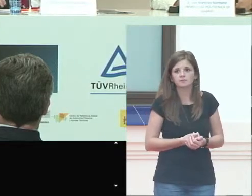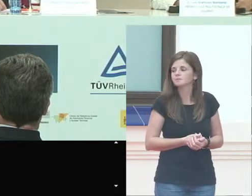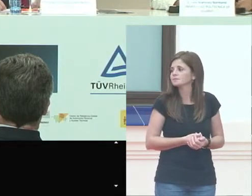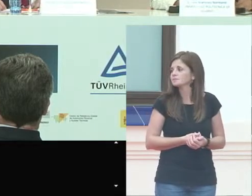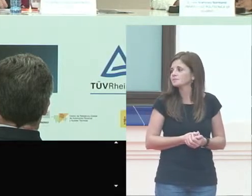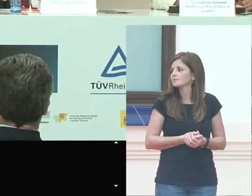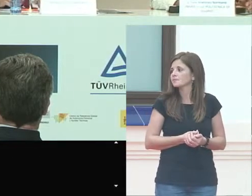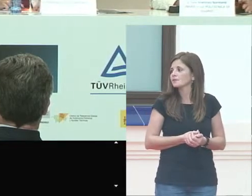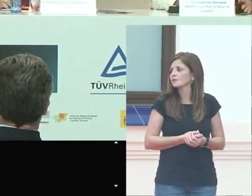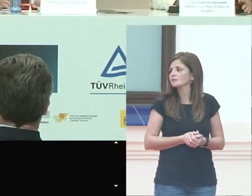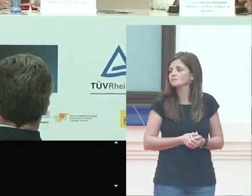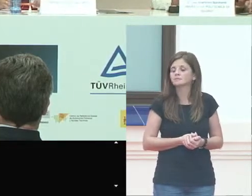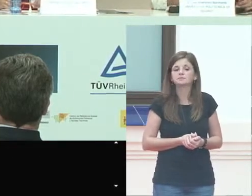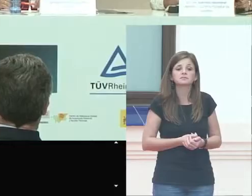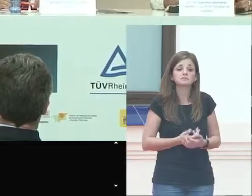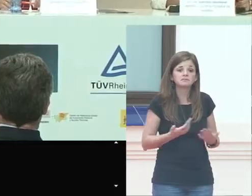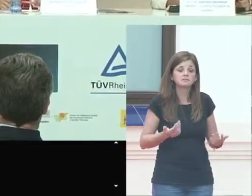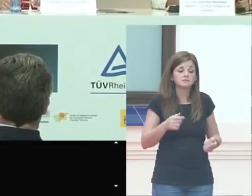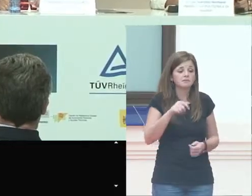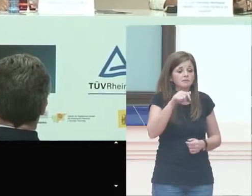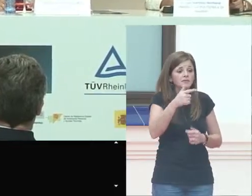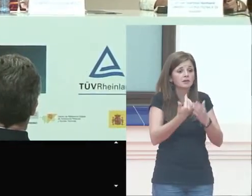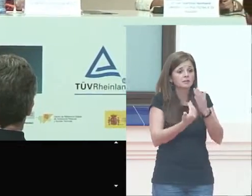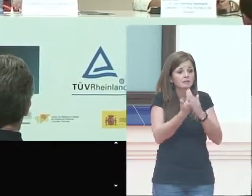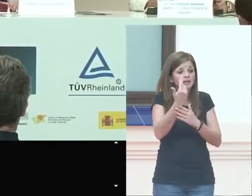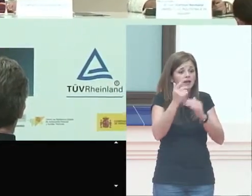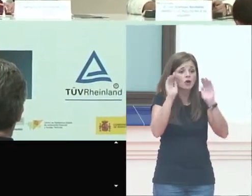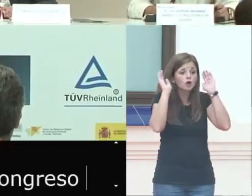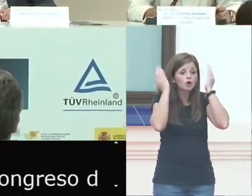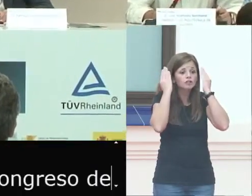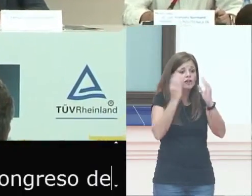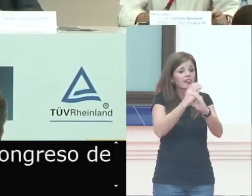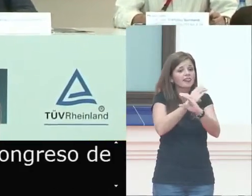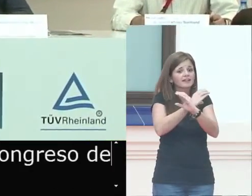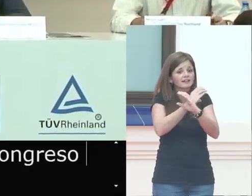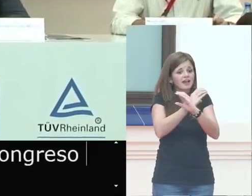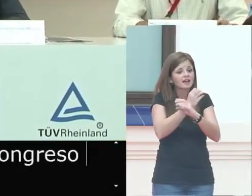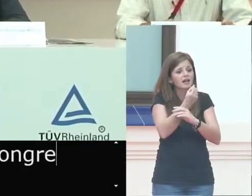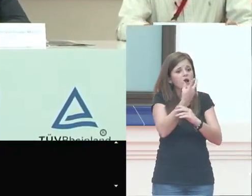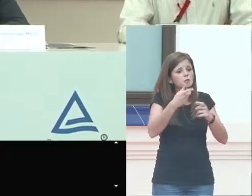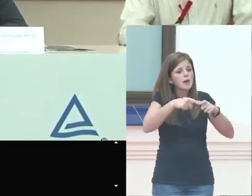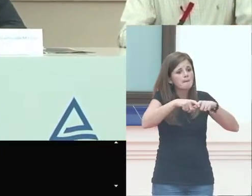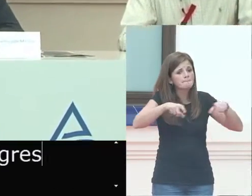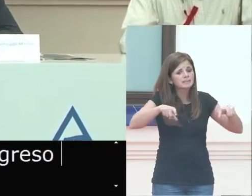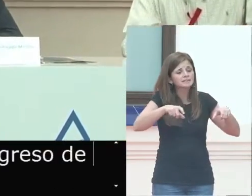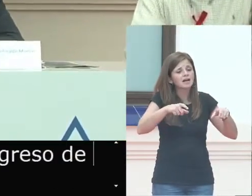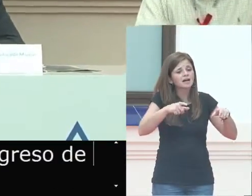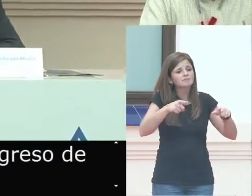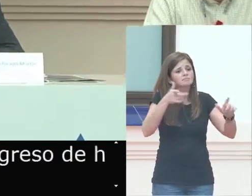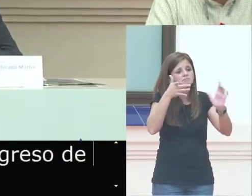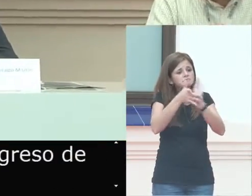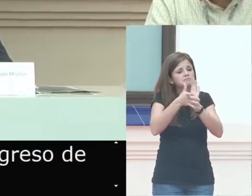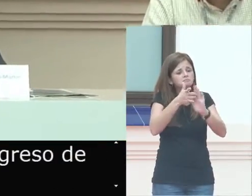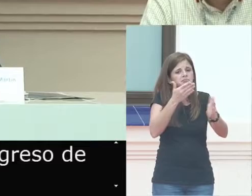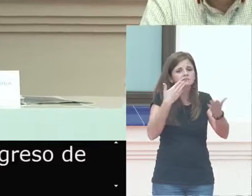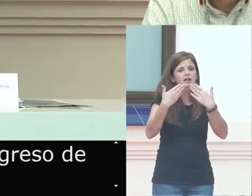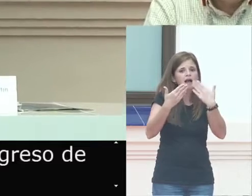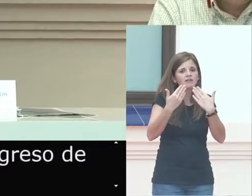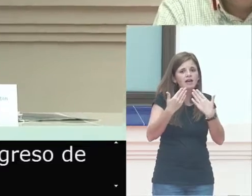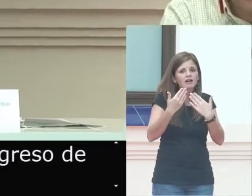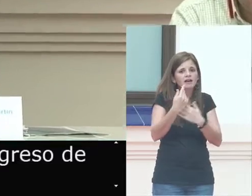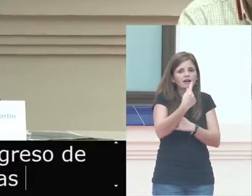Pues esta mañana aquí en el Congreso de CENTAC se estaba hablando en algunas mesas de que había necesario